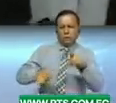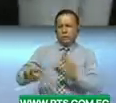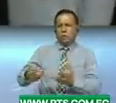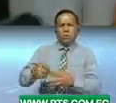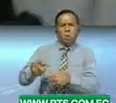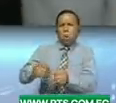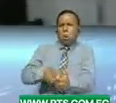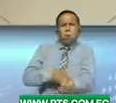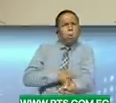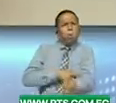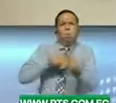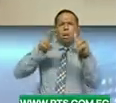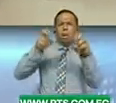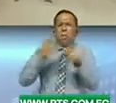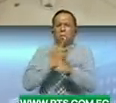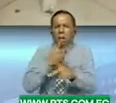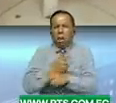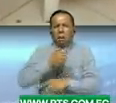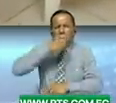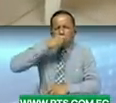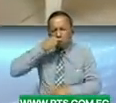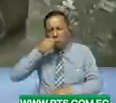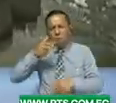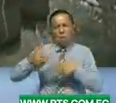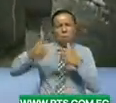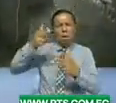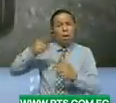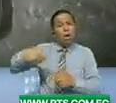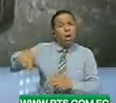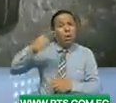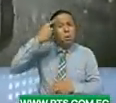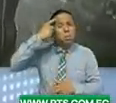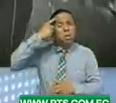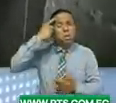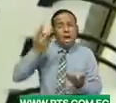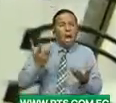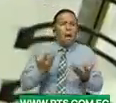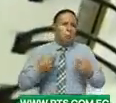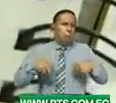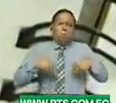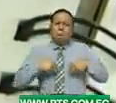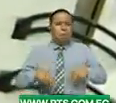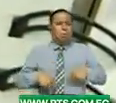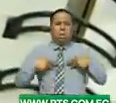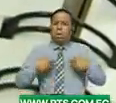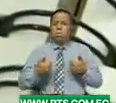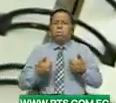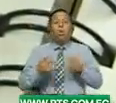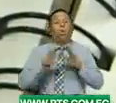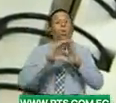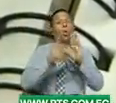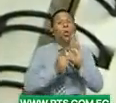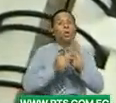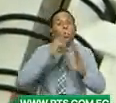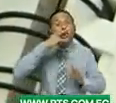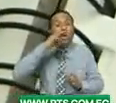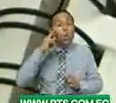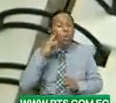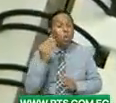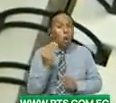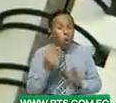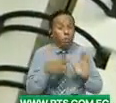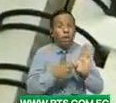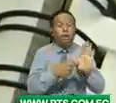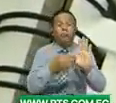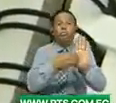de supervivencia, el adolescente puede llegar a pensar que ese es el único modo de vida. El Código de la Niñez y Adolescencia dispone